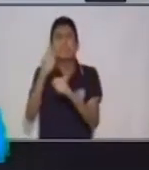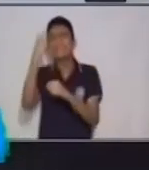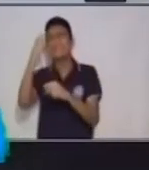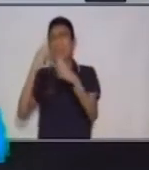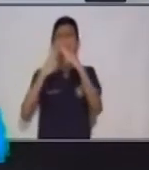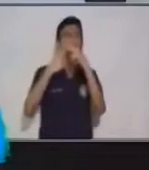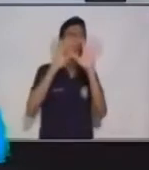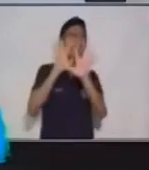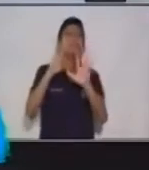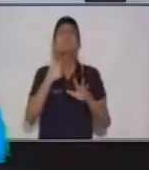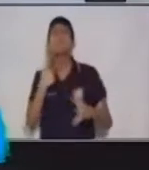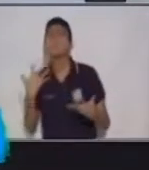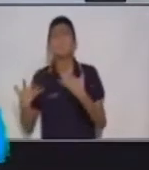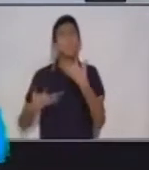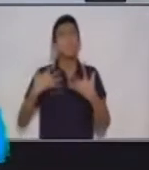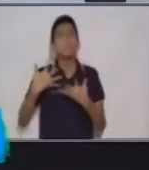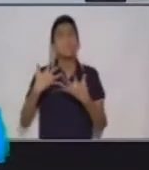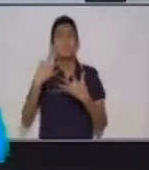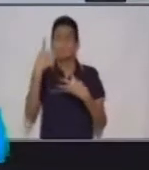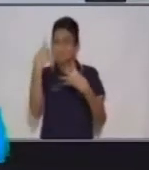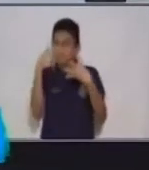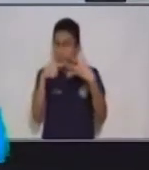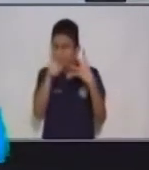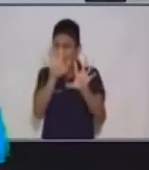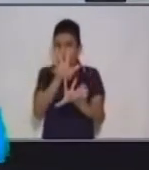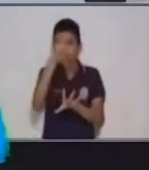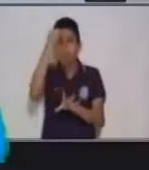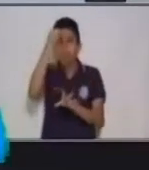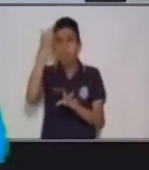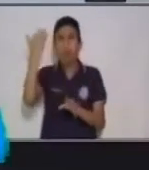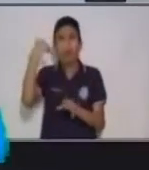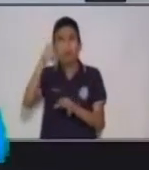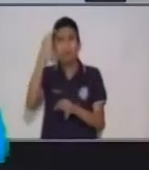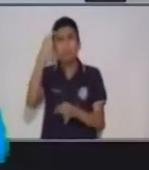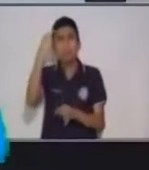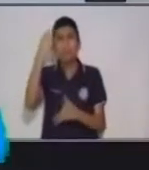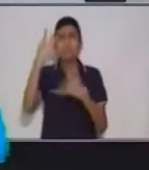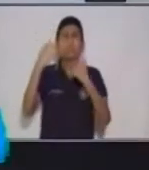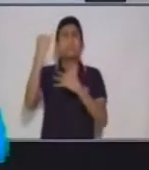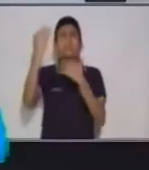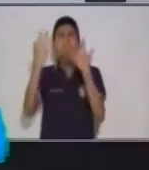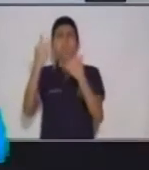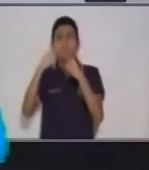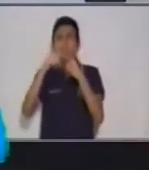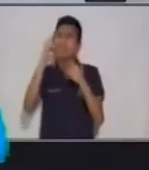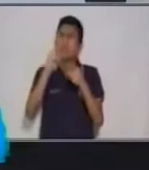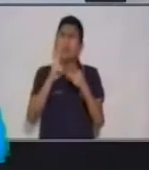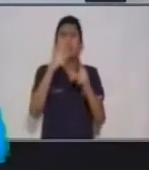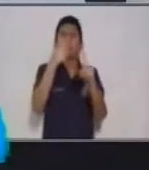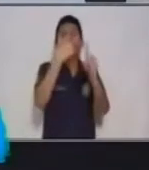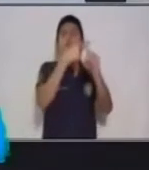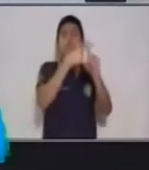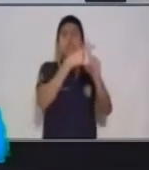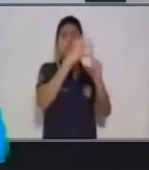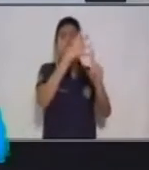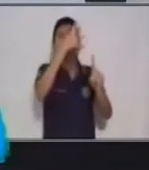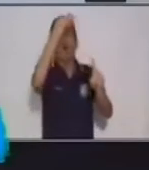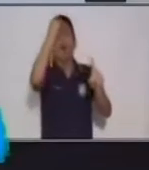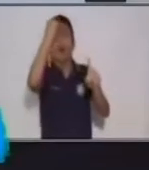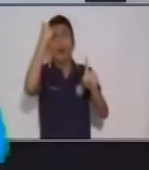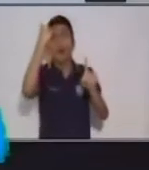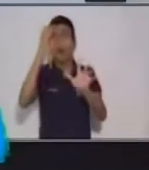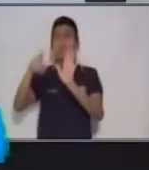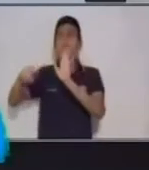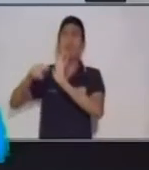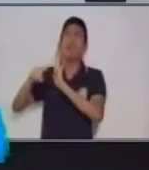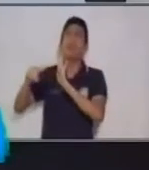que no me gusta, en fin, eso lo hemos dicho en algún momento, pero siempre es bueno buscar la parte positiva a todo. Y ya con